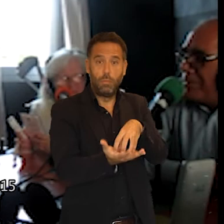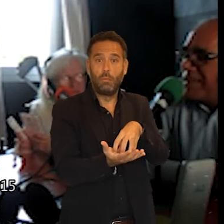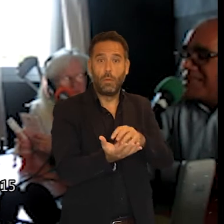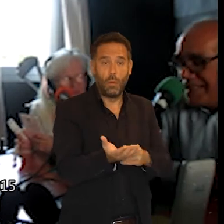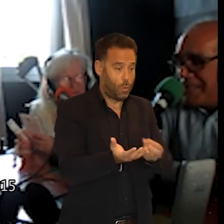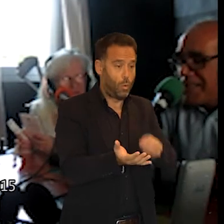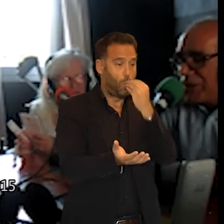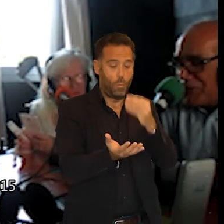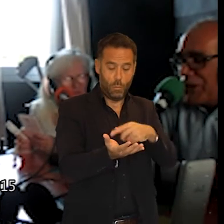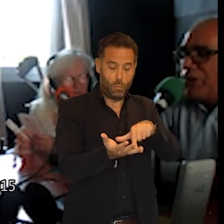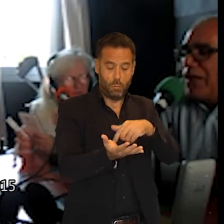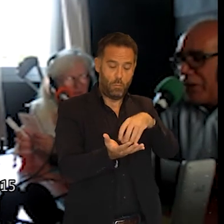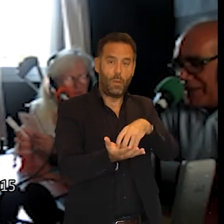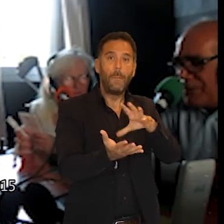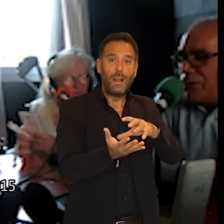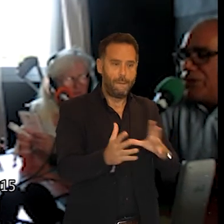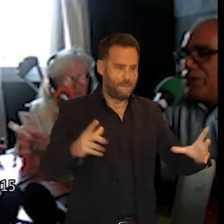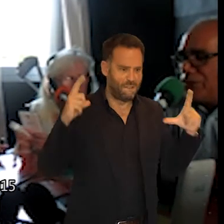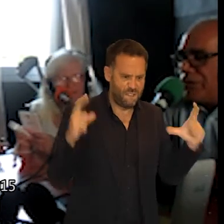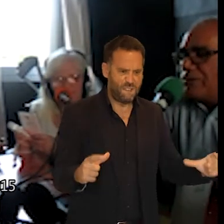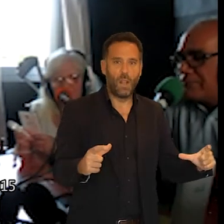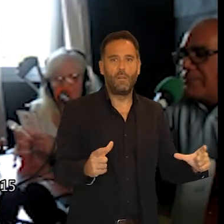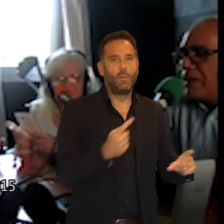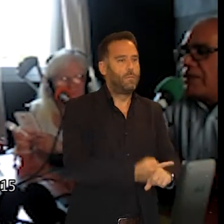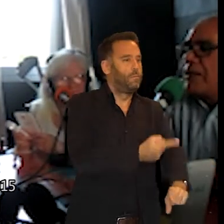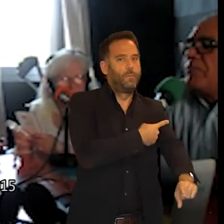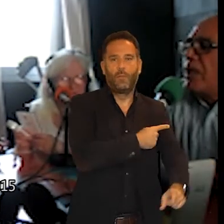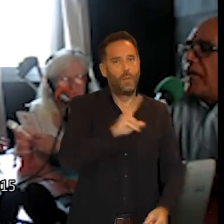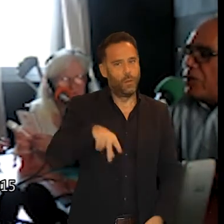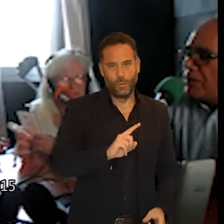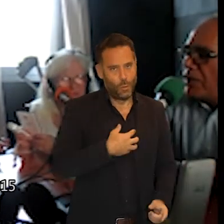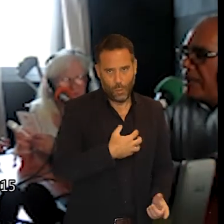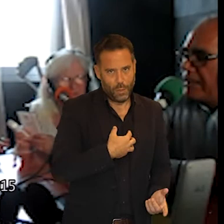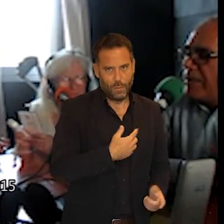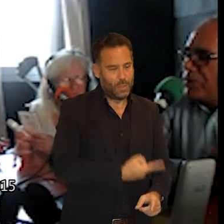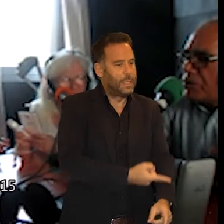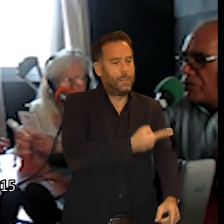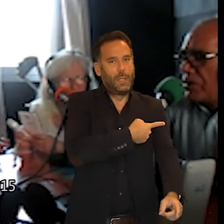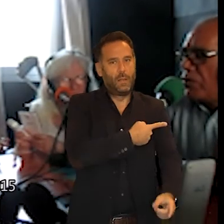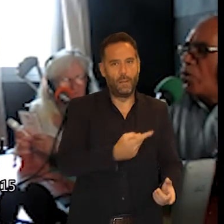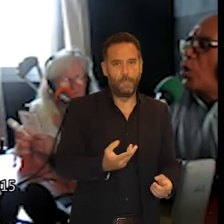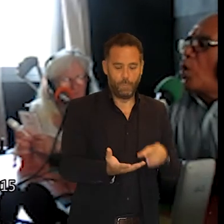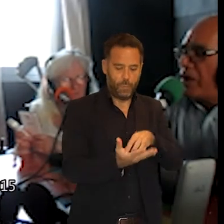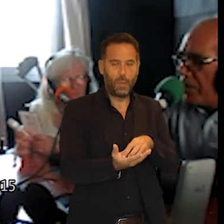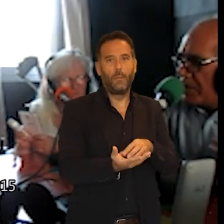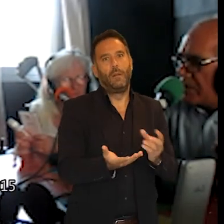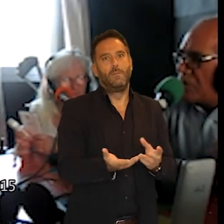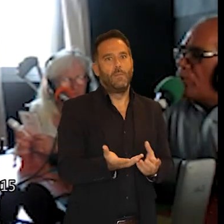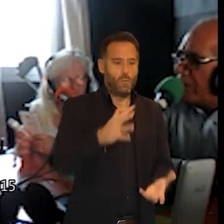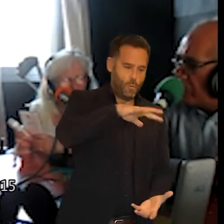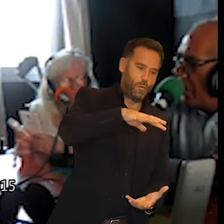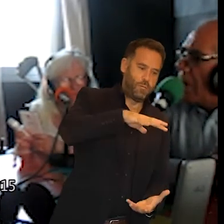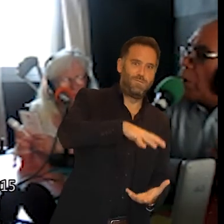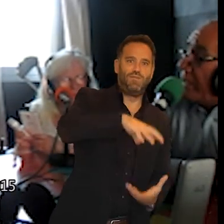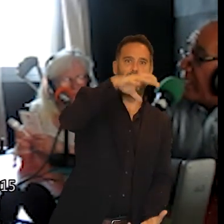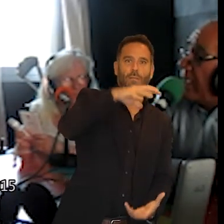engorda. Lo que pasa es que comíamos más. El plato lleno, en vez de la palma. La palma, pero para arriba. Claro,